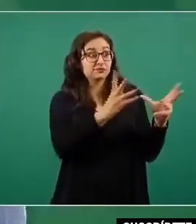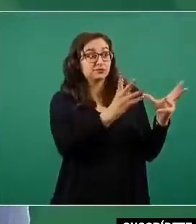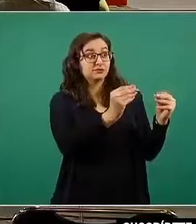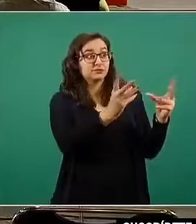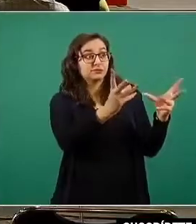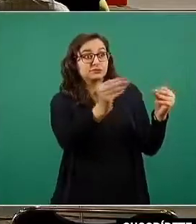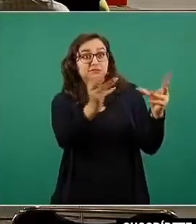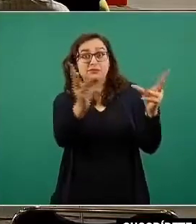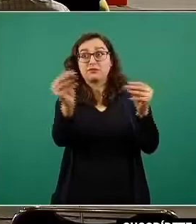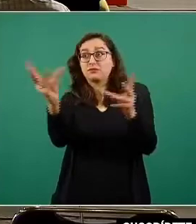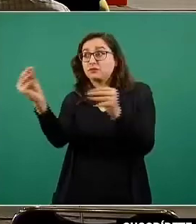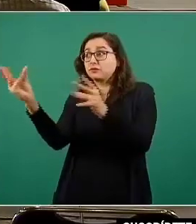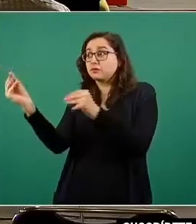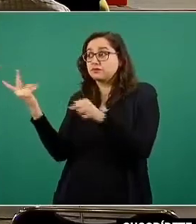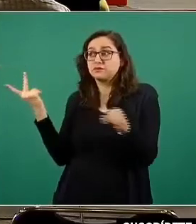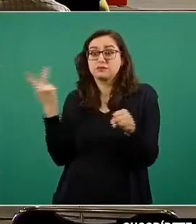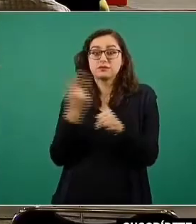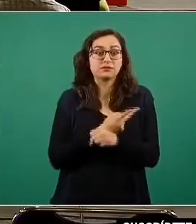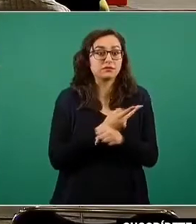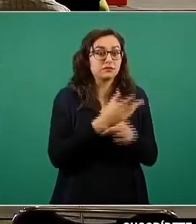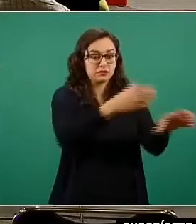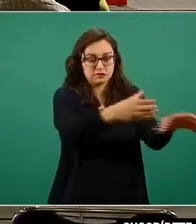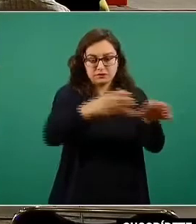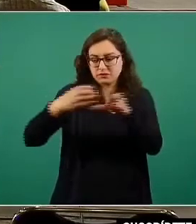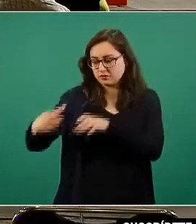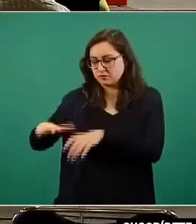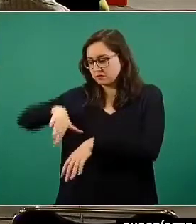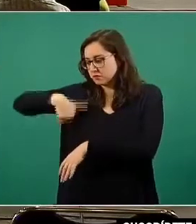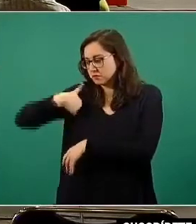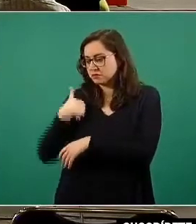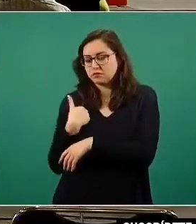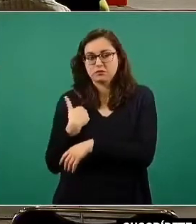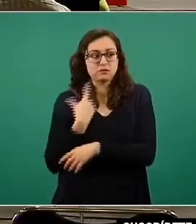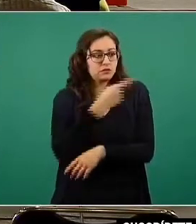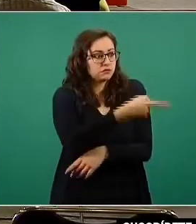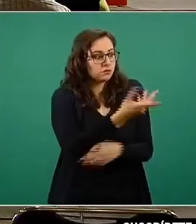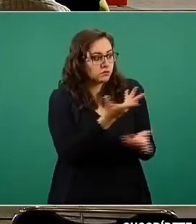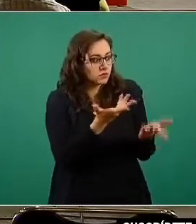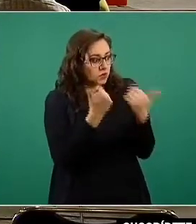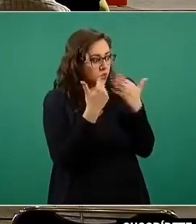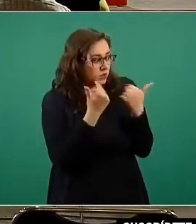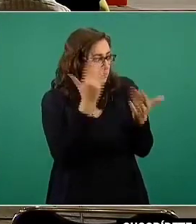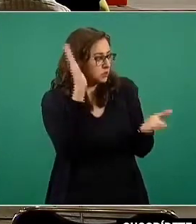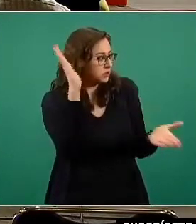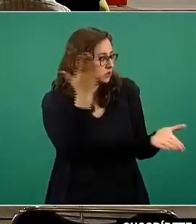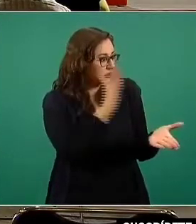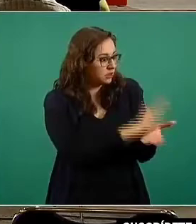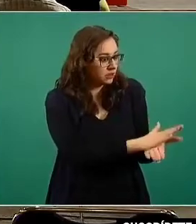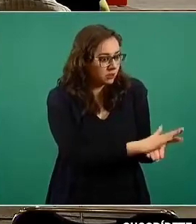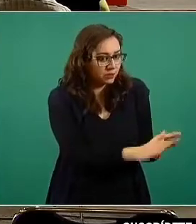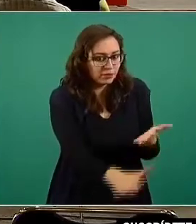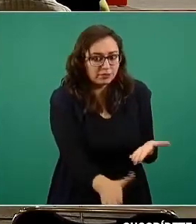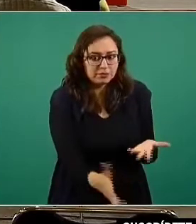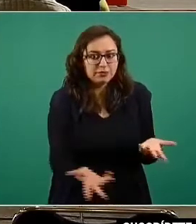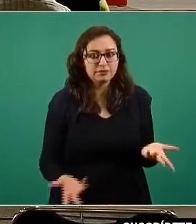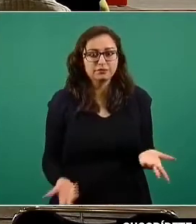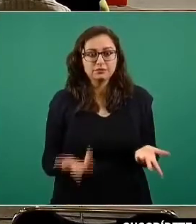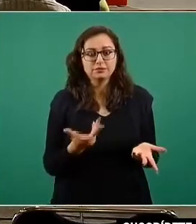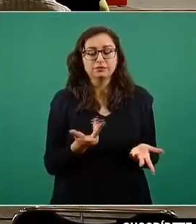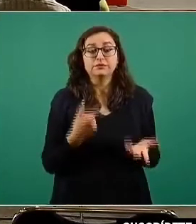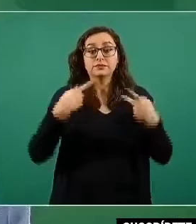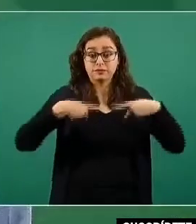familias, desde luego se acaba la cantidad de tanques disponibles. Para cada quien que tenga el tanque en